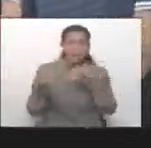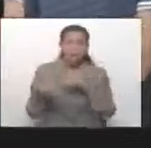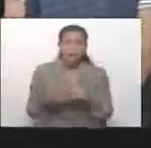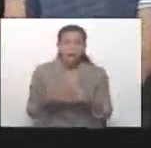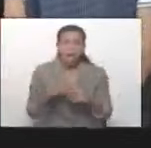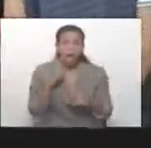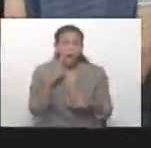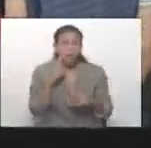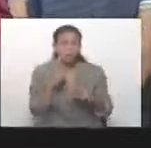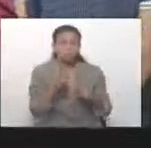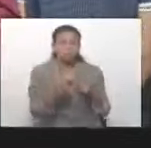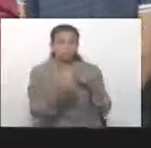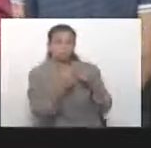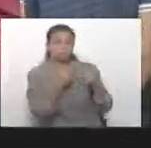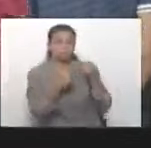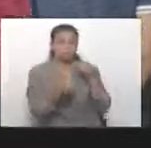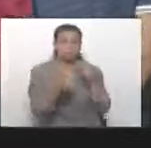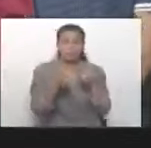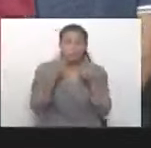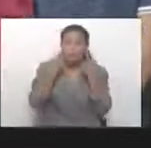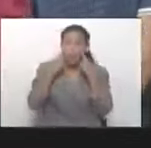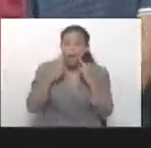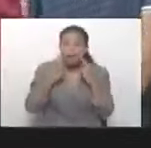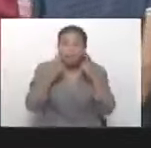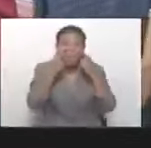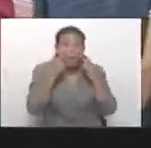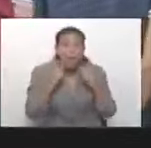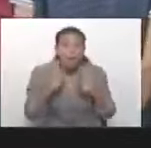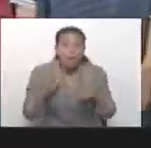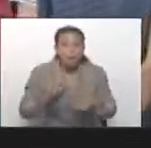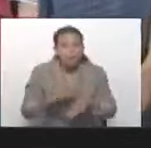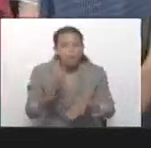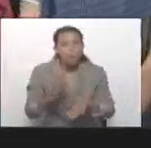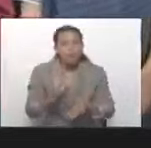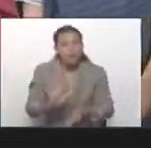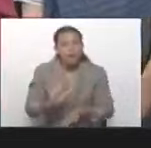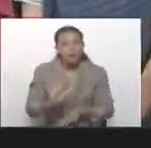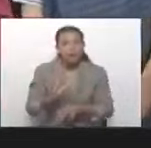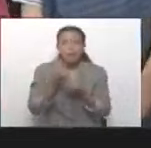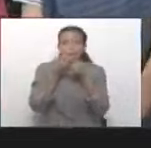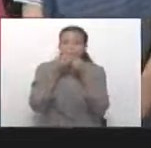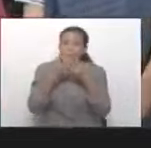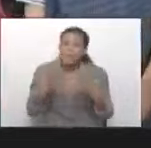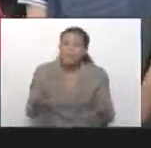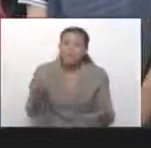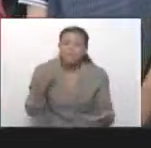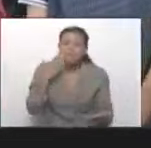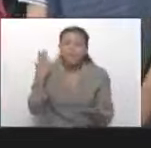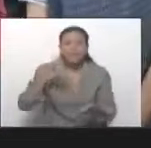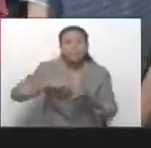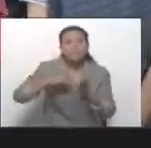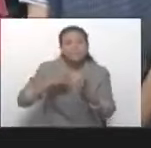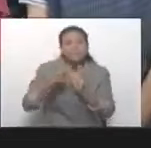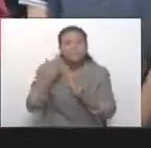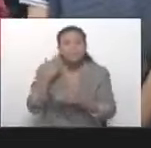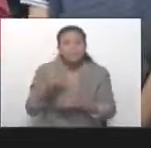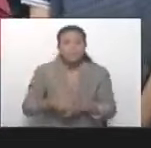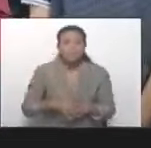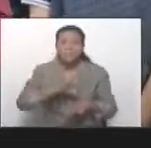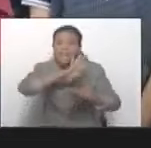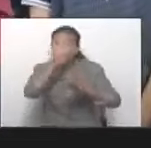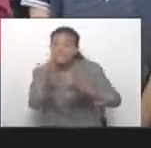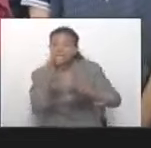Bueno, y la gente me ponía, lloramos. Porque es una canción hermosa. Es una canción que se llama